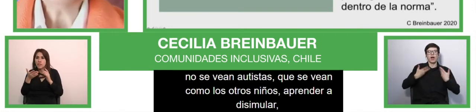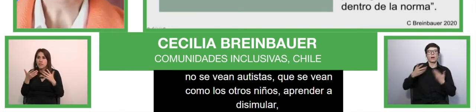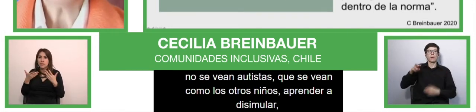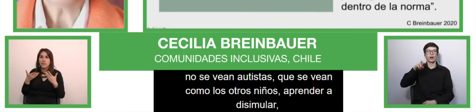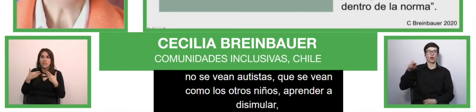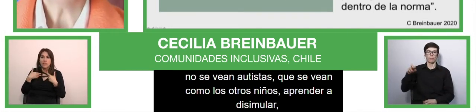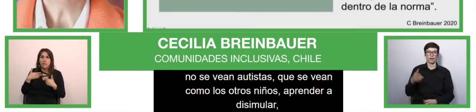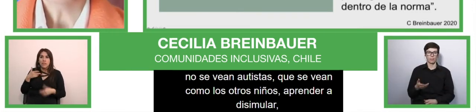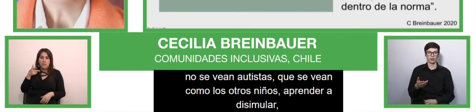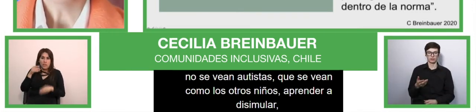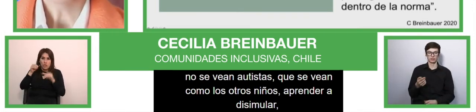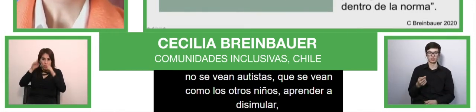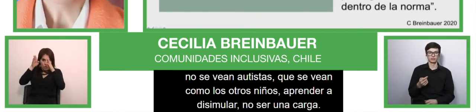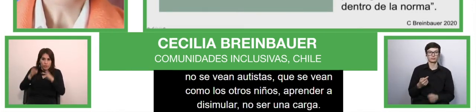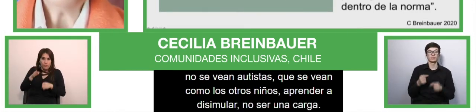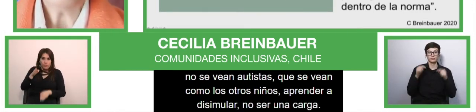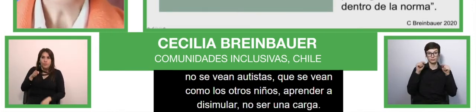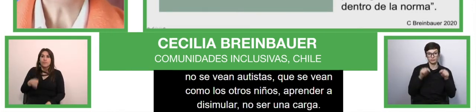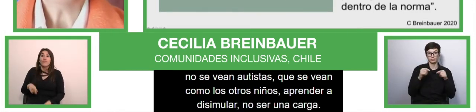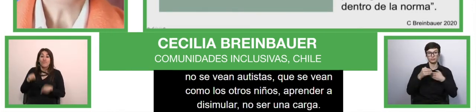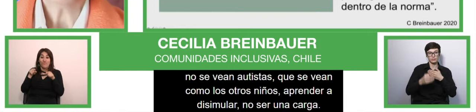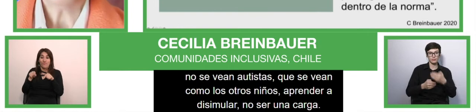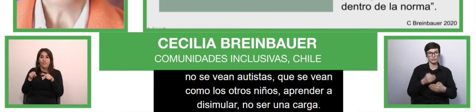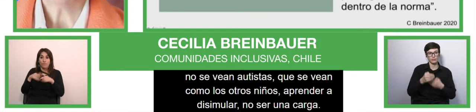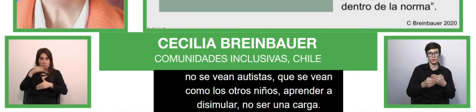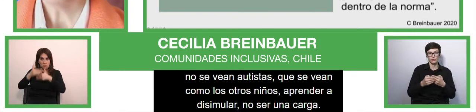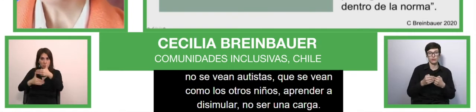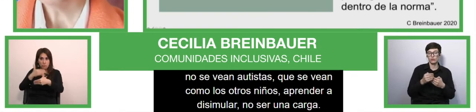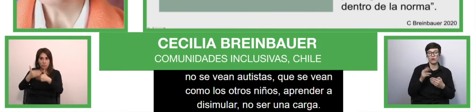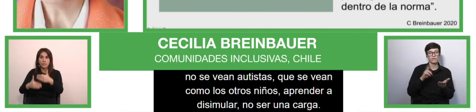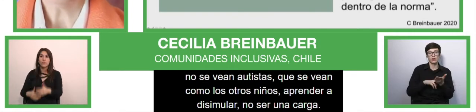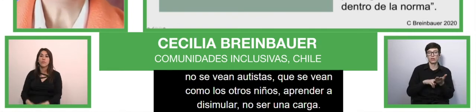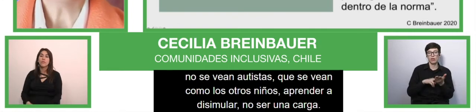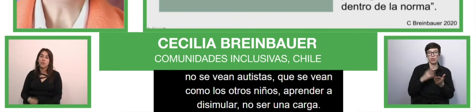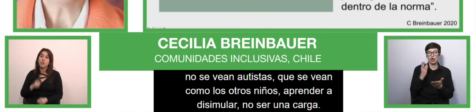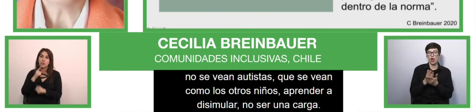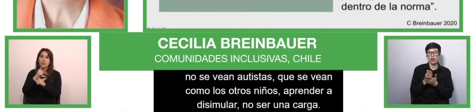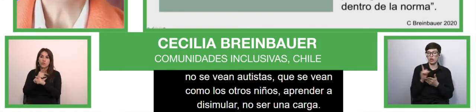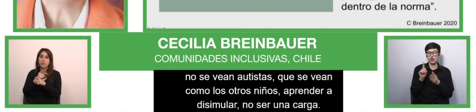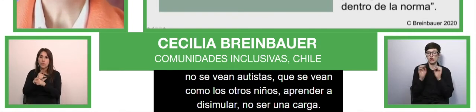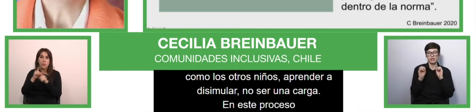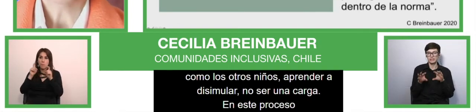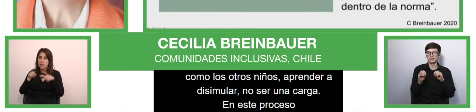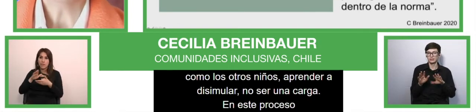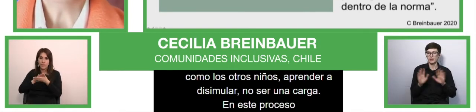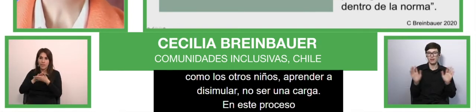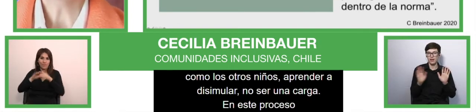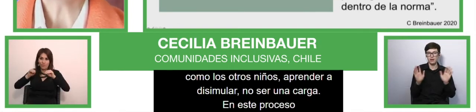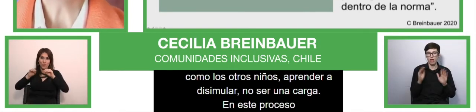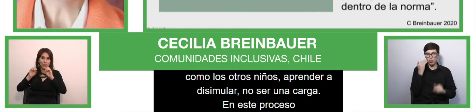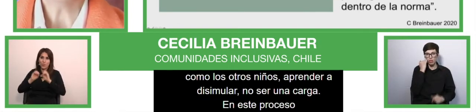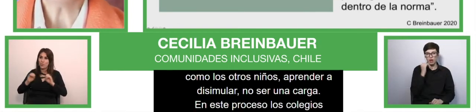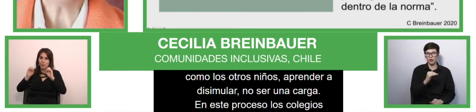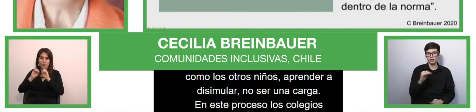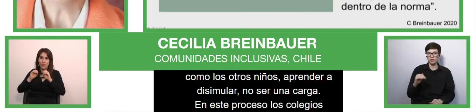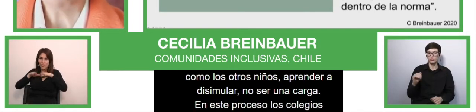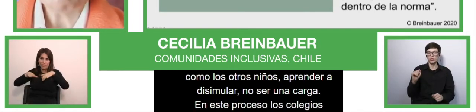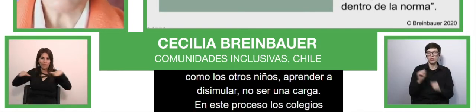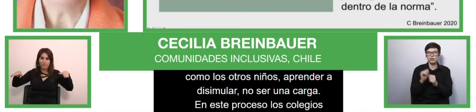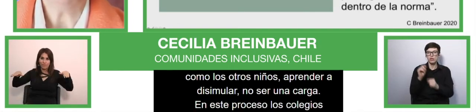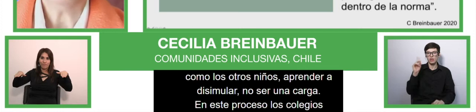en este proceso no se les suele enseñar los colegios no suelen enseñar a los niños con